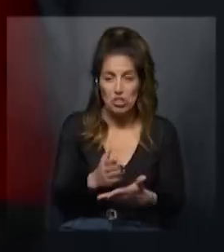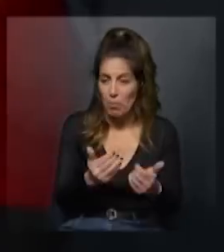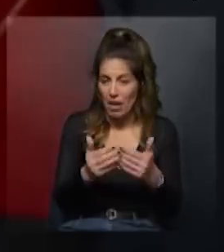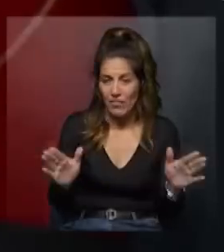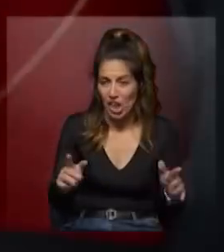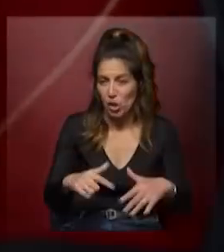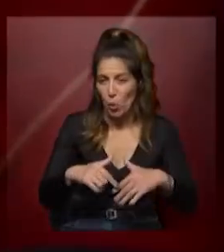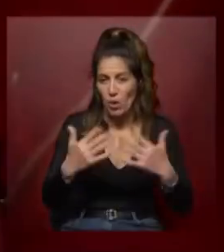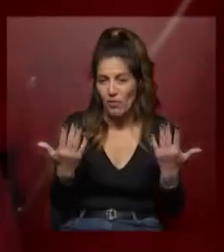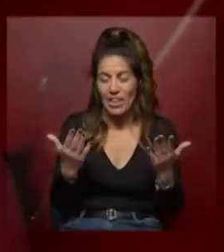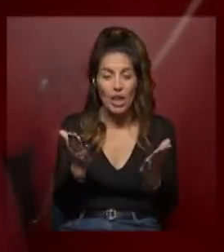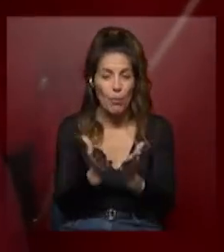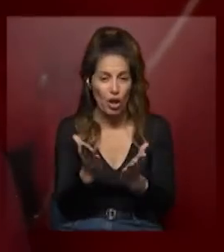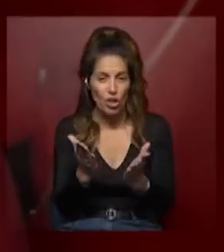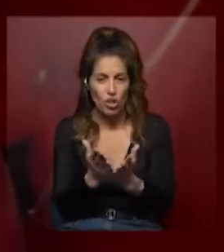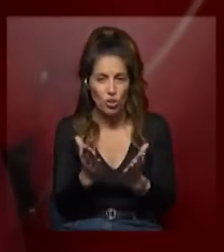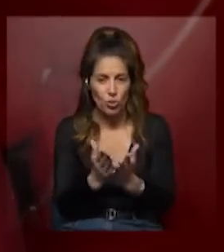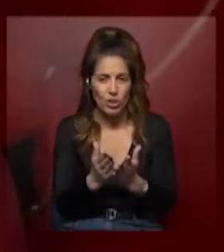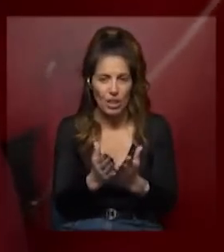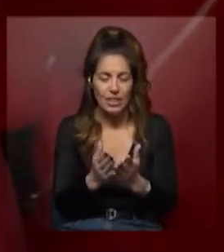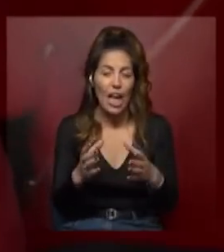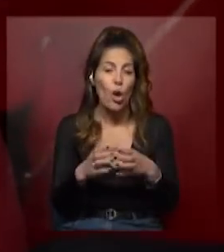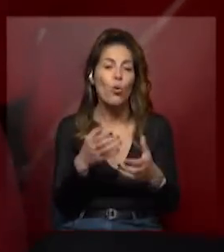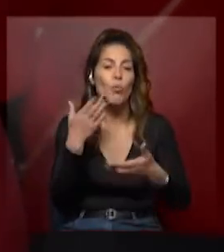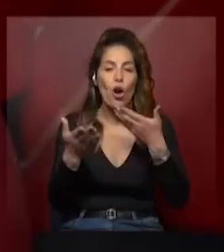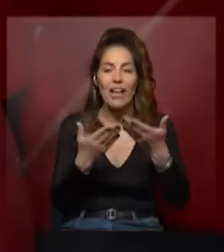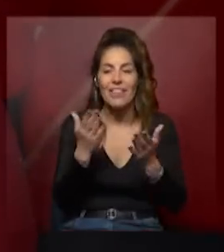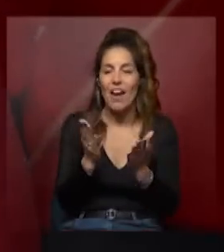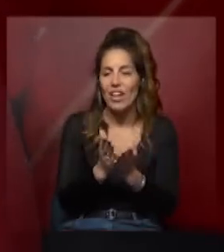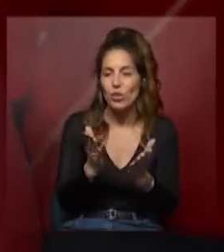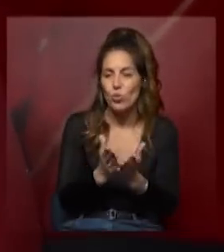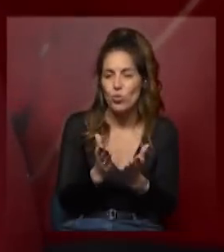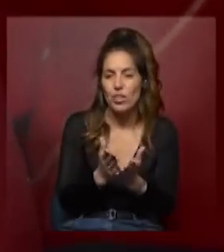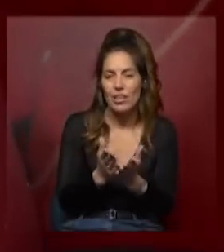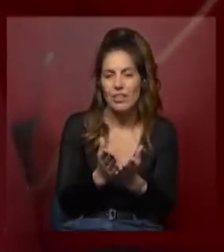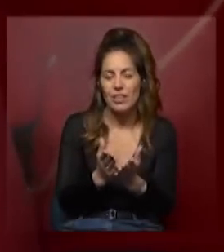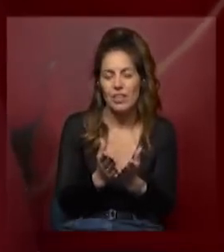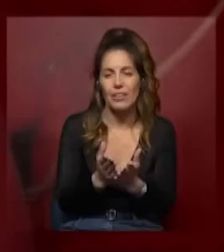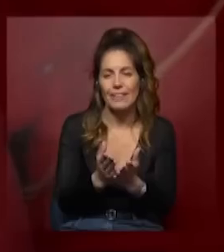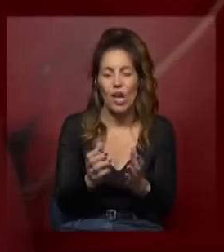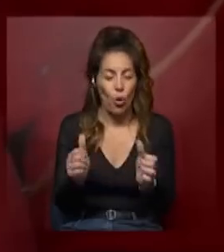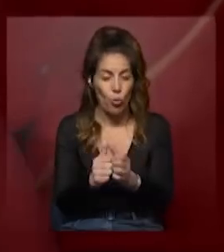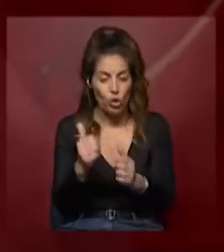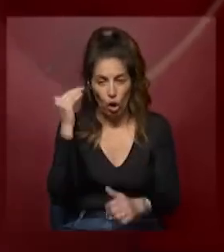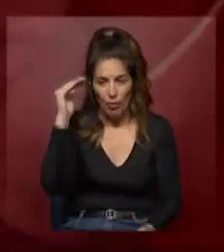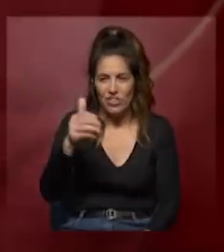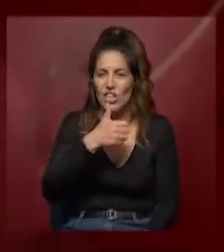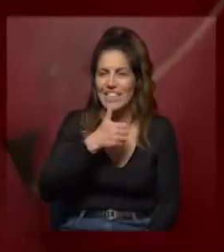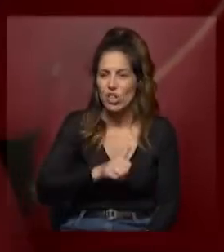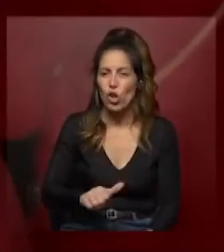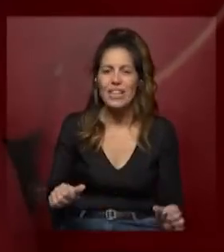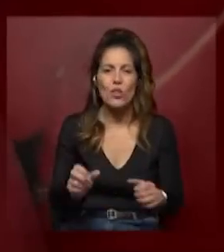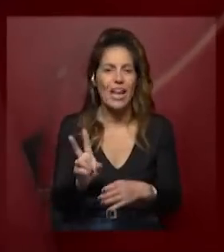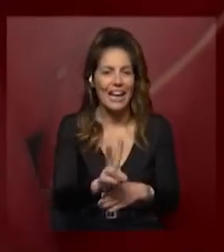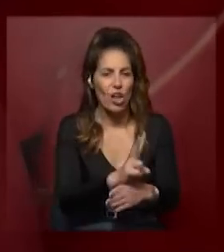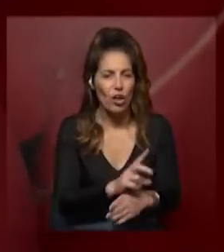fiesta Además porque los estudiantes el coro cantaba estudiantes este junto con profesores de historia hacían una recorrida por